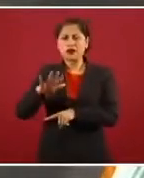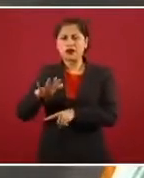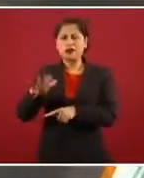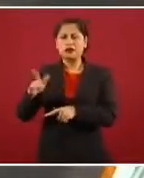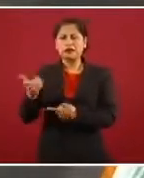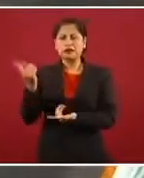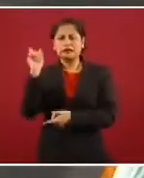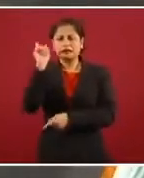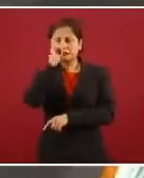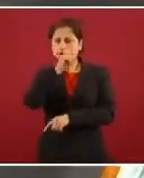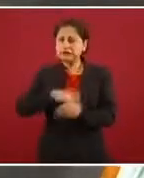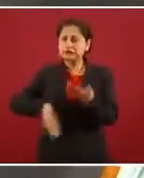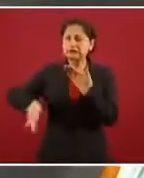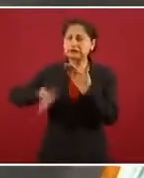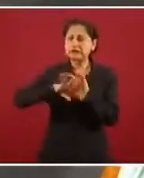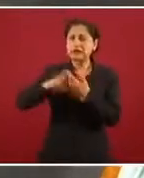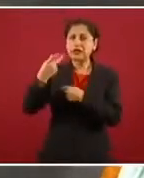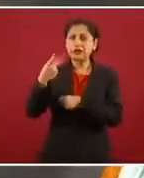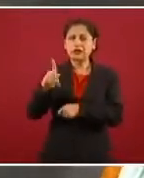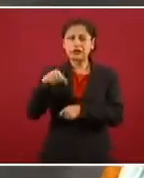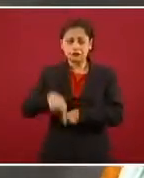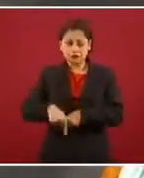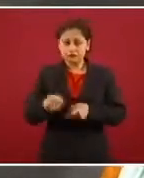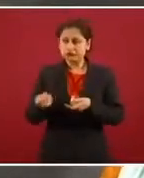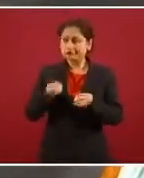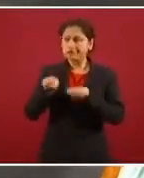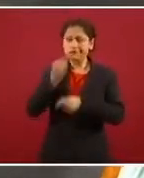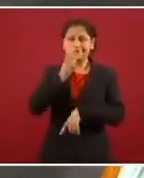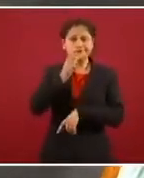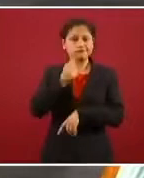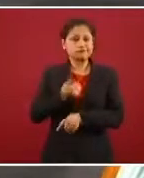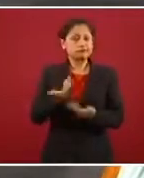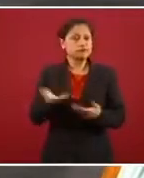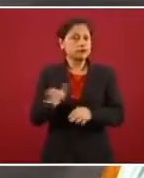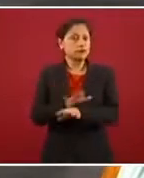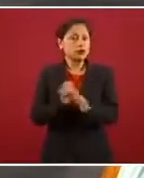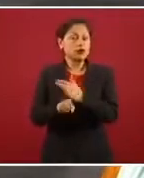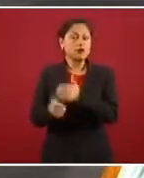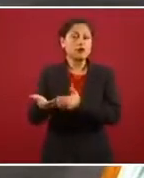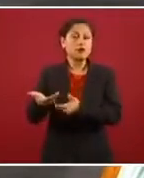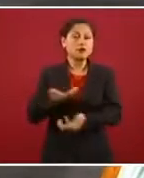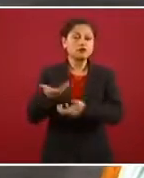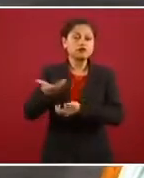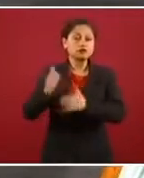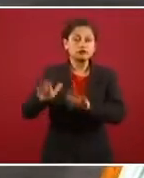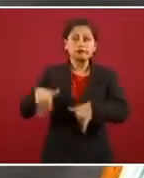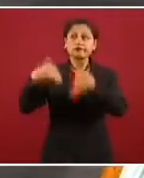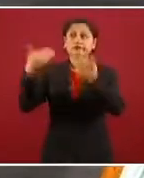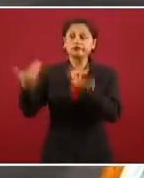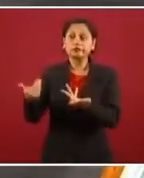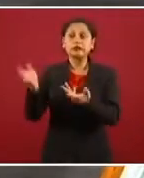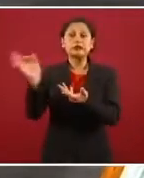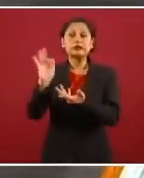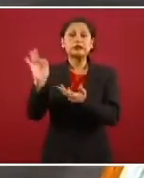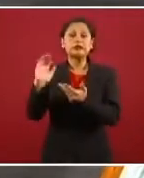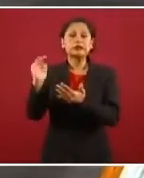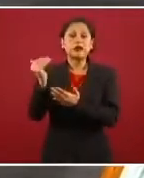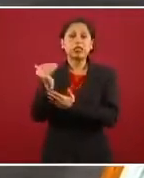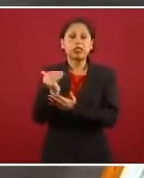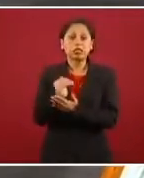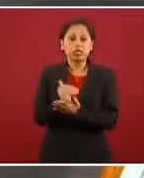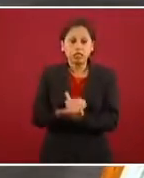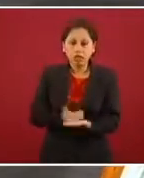él. Y digamos que es muy previsible que el tema del comercio exterior pues se debilite en el corto y mediano